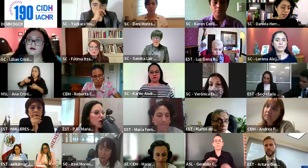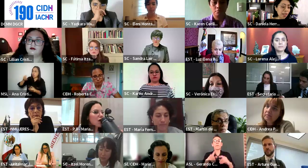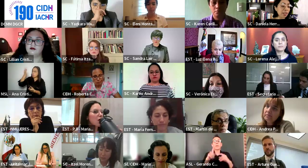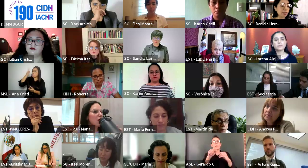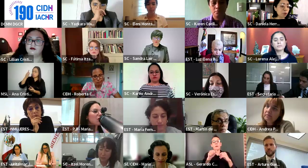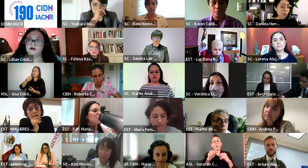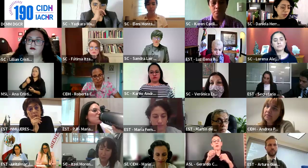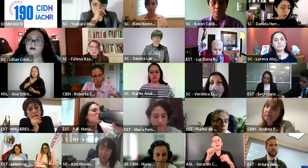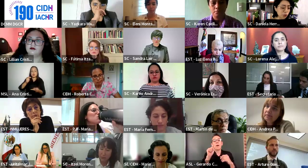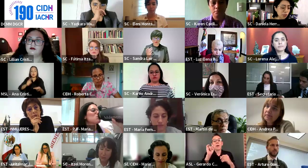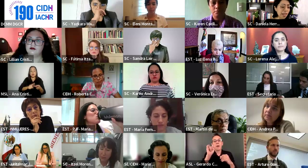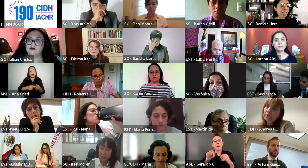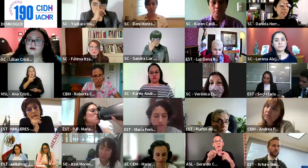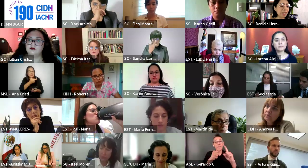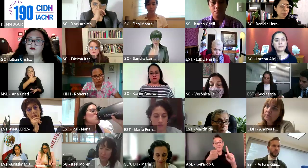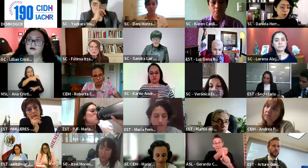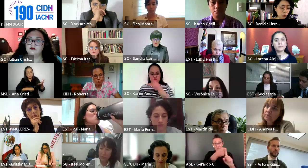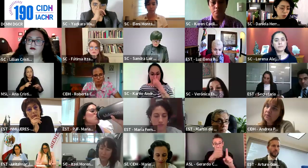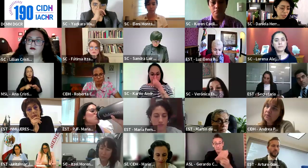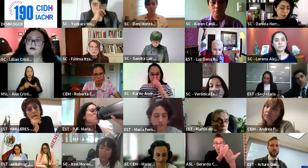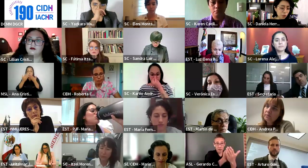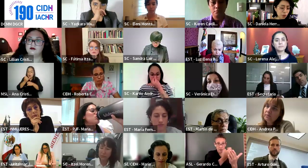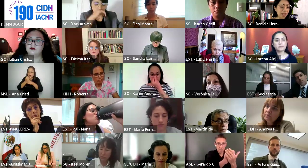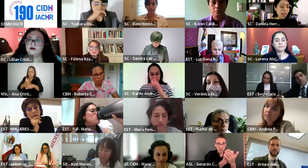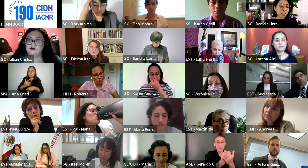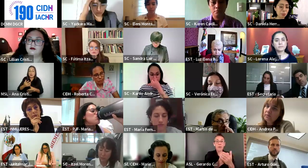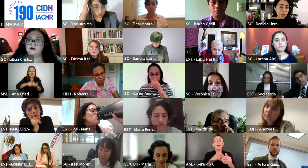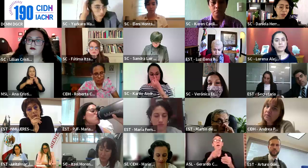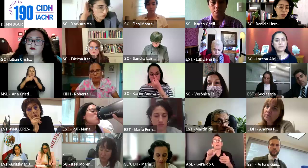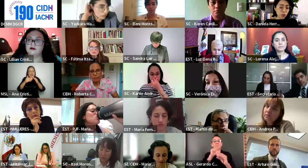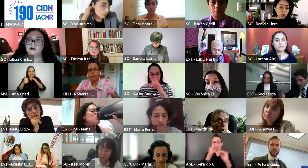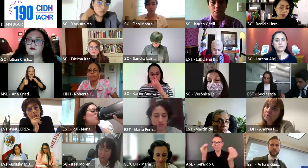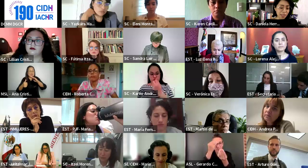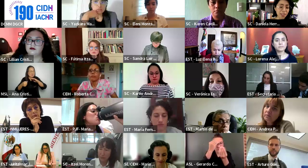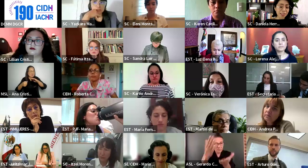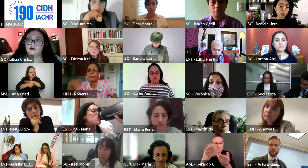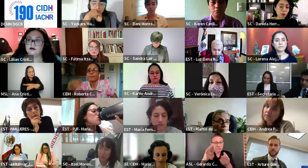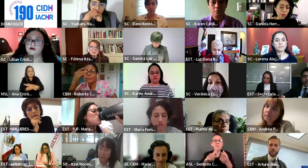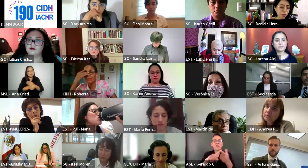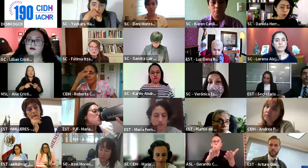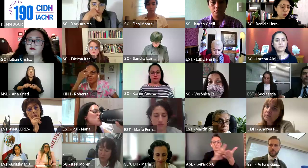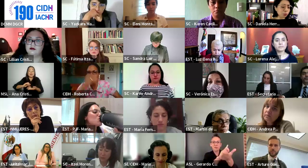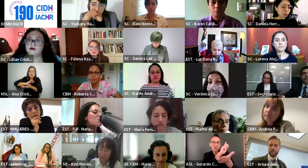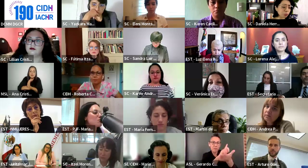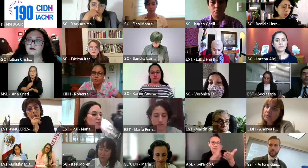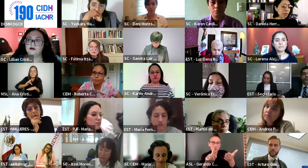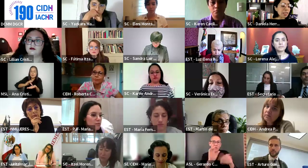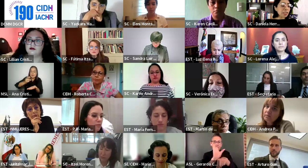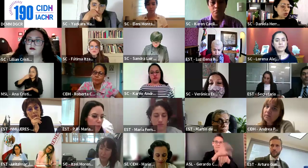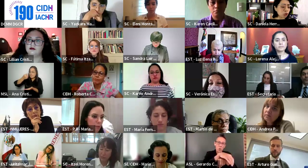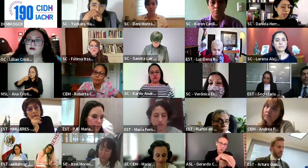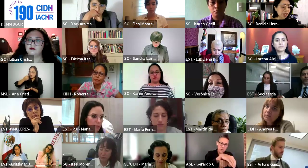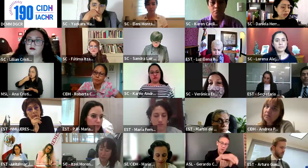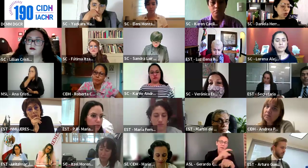económica, la desinformación, el aislamiento forzado, la discriminación forzada de psicofármacos,